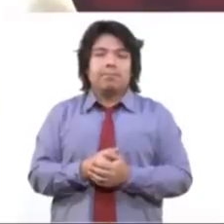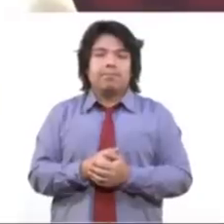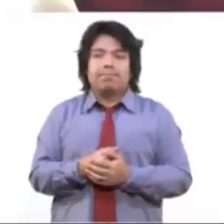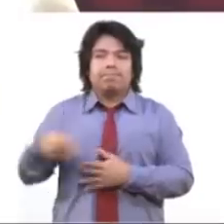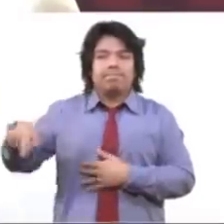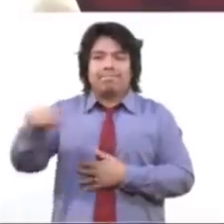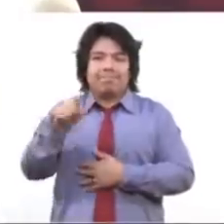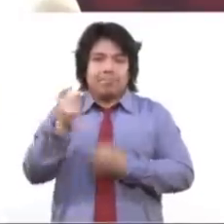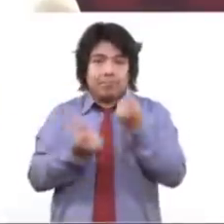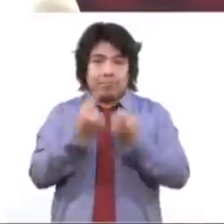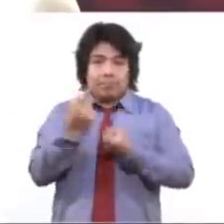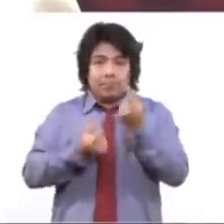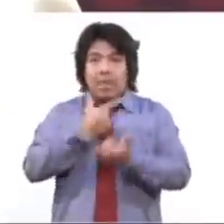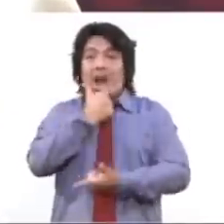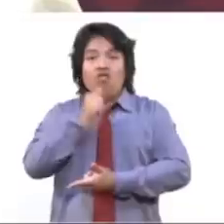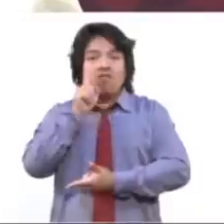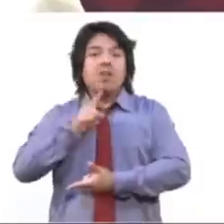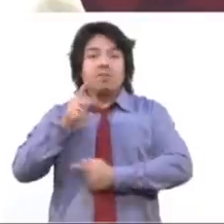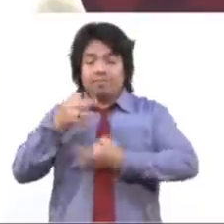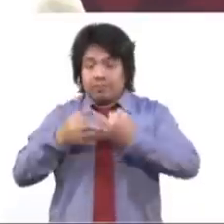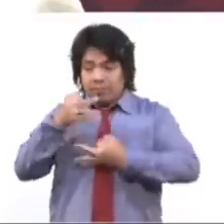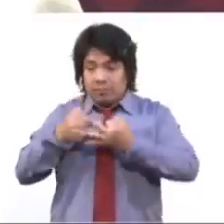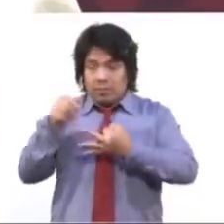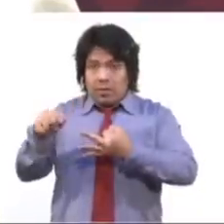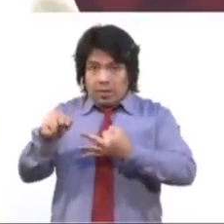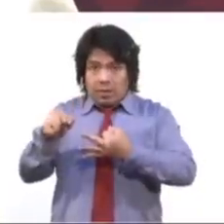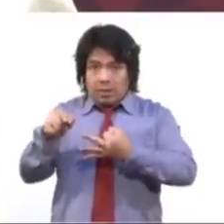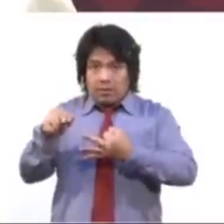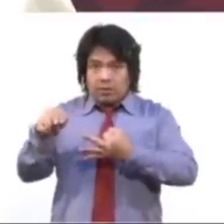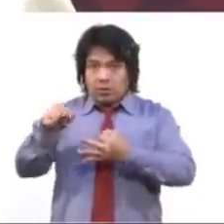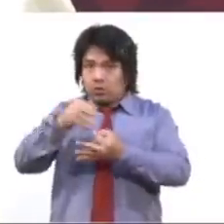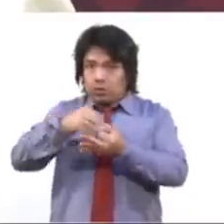ningún fiscal en nuestro país